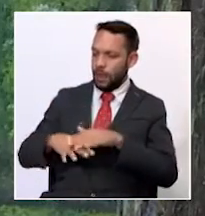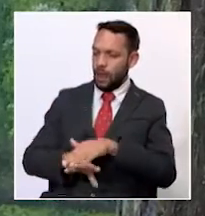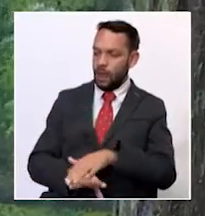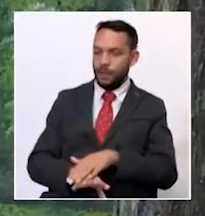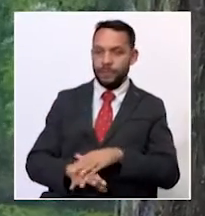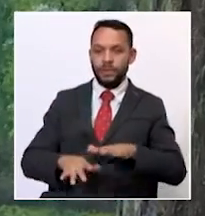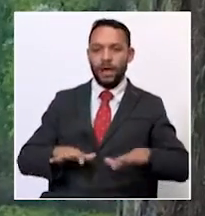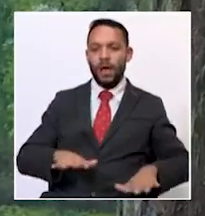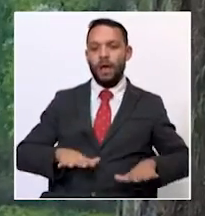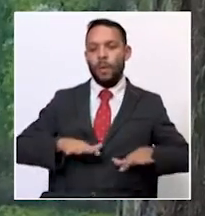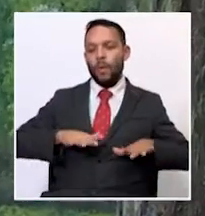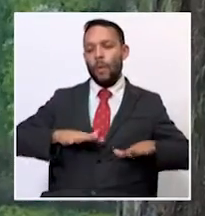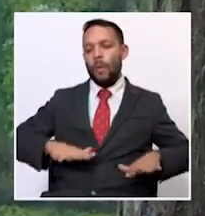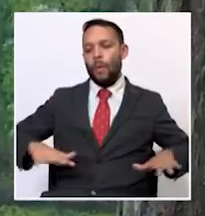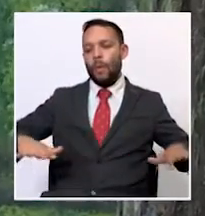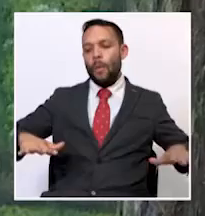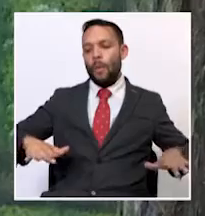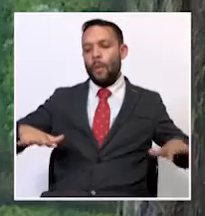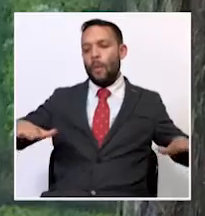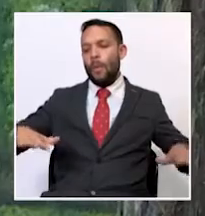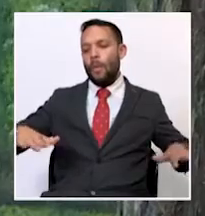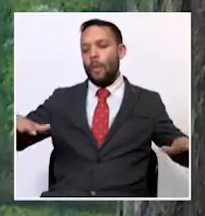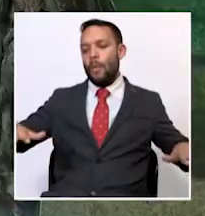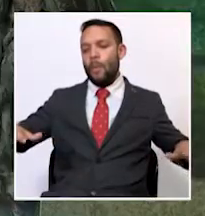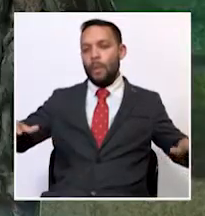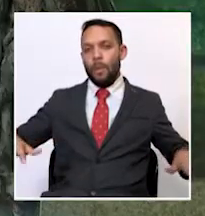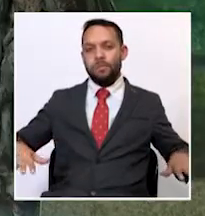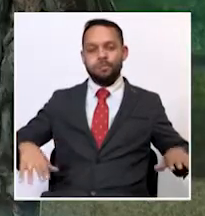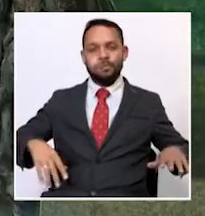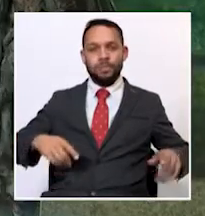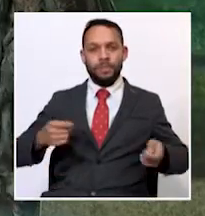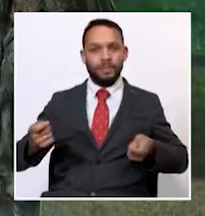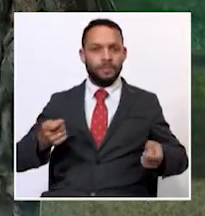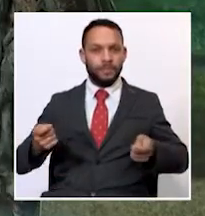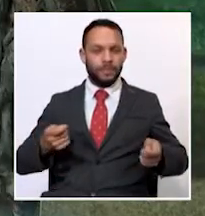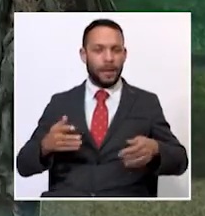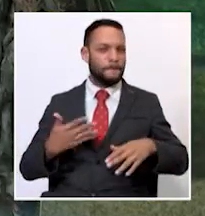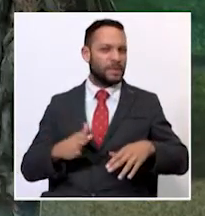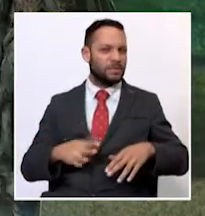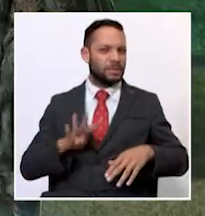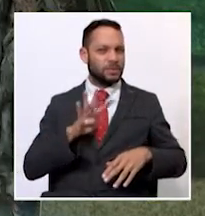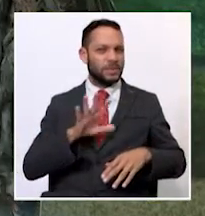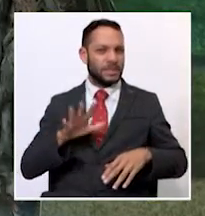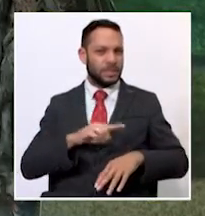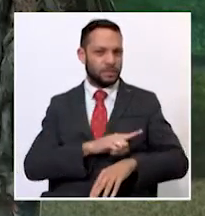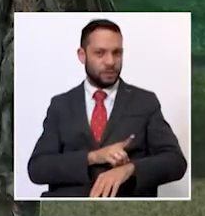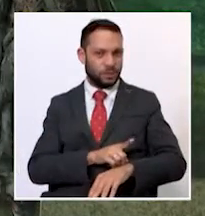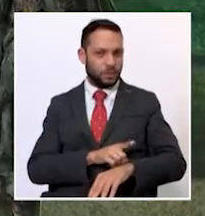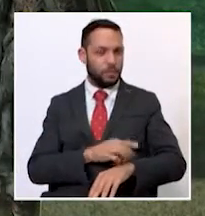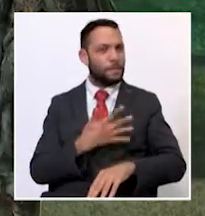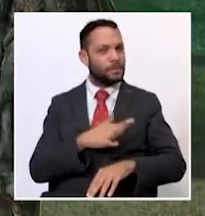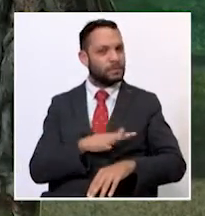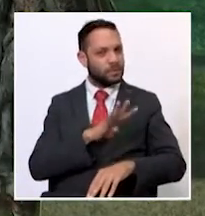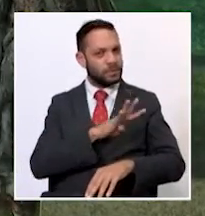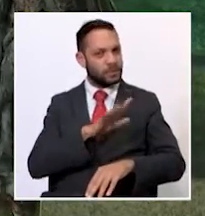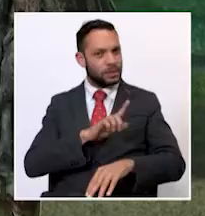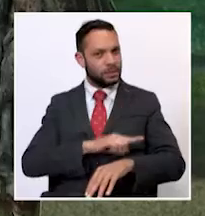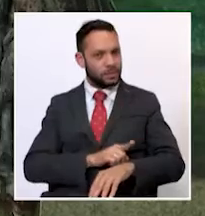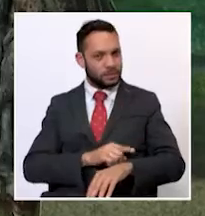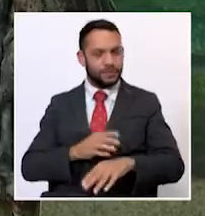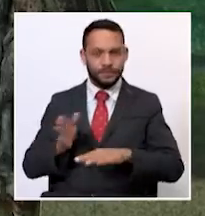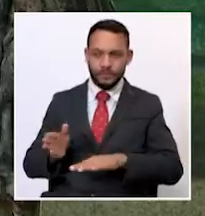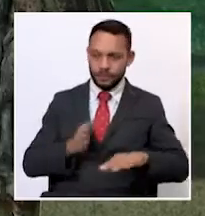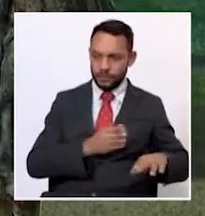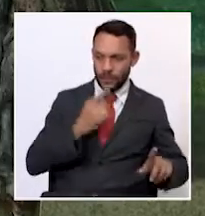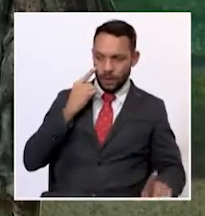el movimiento y el estado de relajación en lo que es una sesión que dura más o menos unos 45 minutos. Una de las finalidades de este